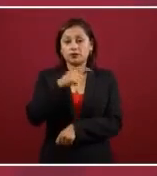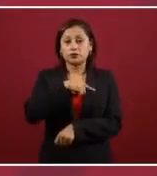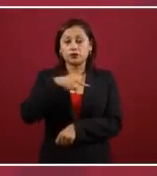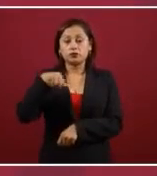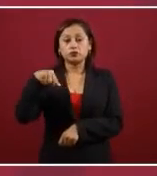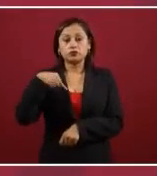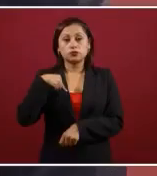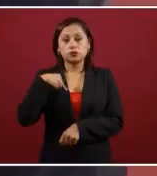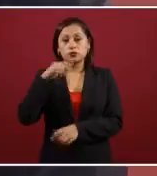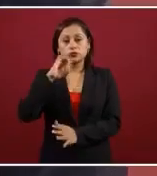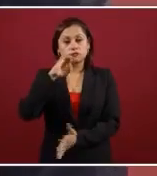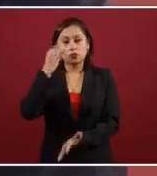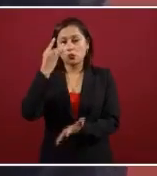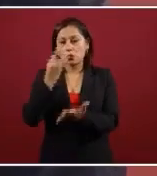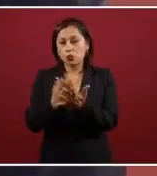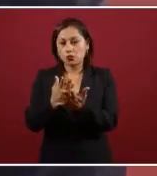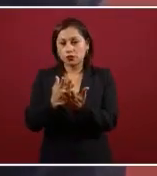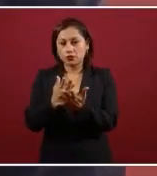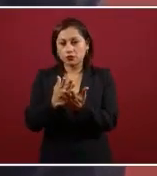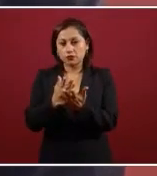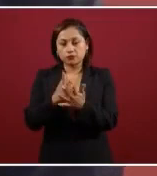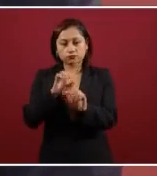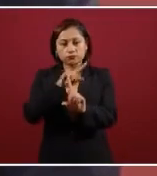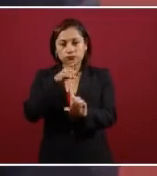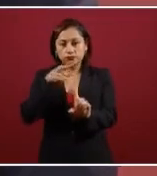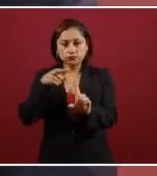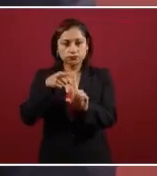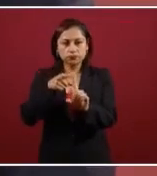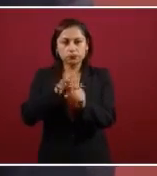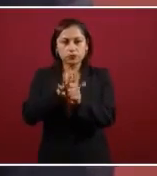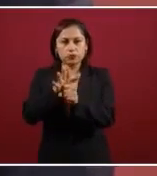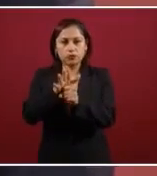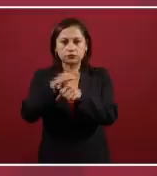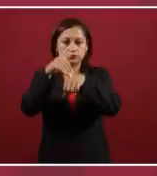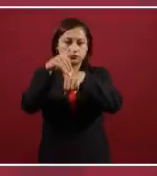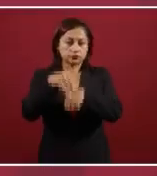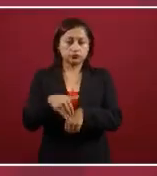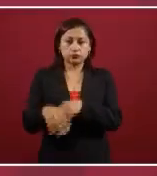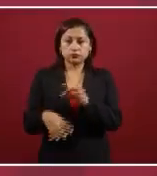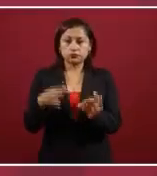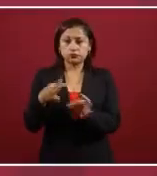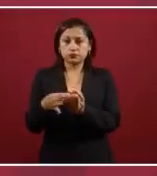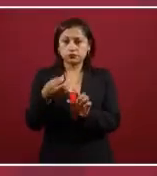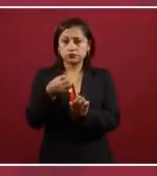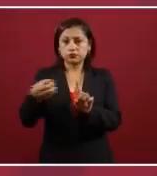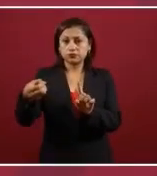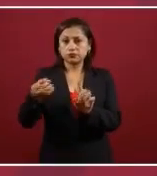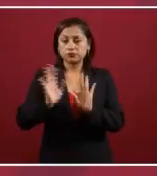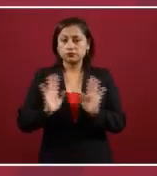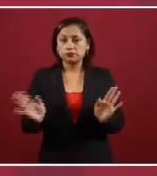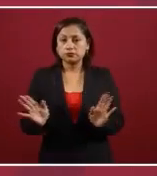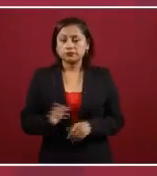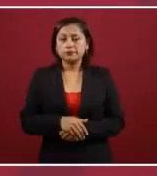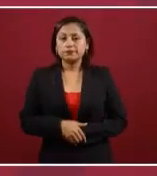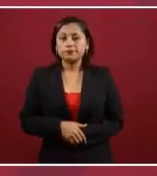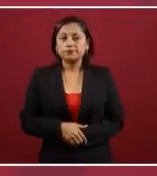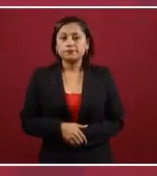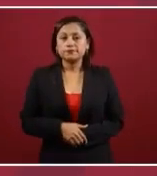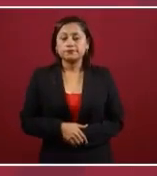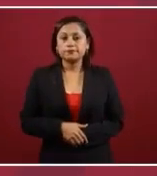con disciplina, porque